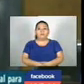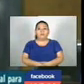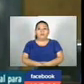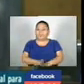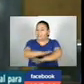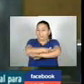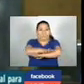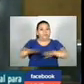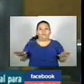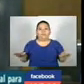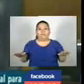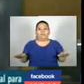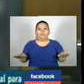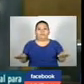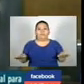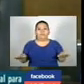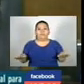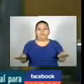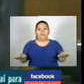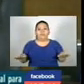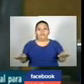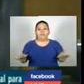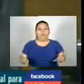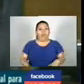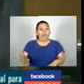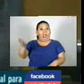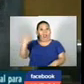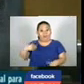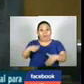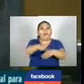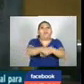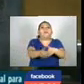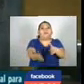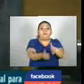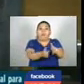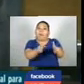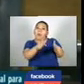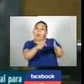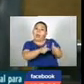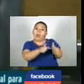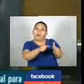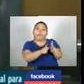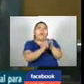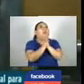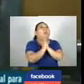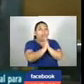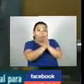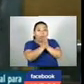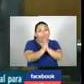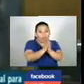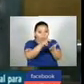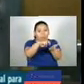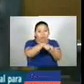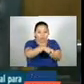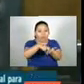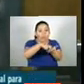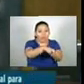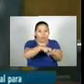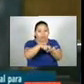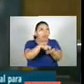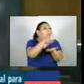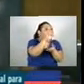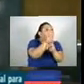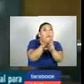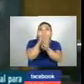Se acabó el tiempo que esta asamblea estaba de rodillas ante